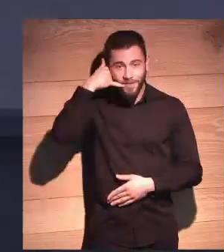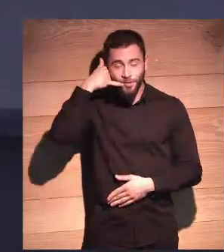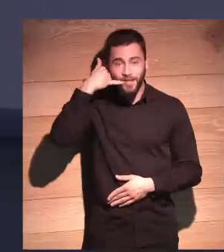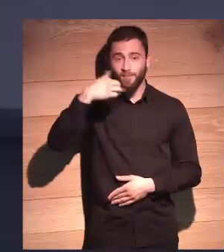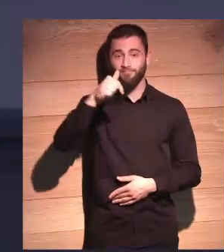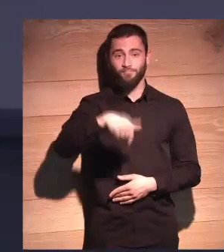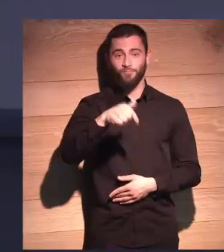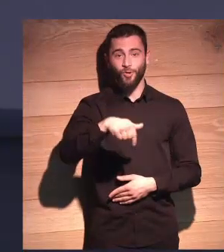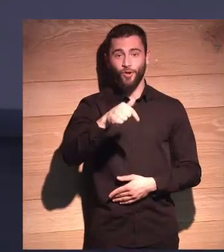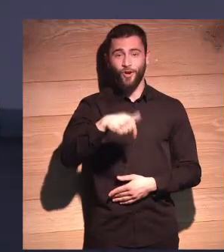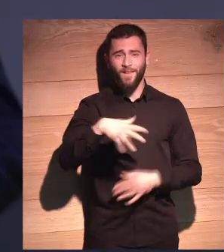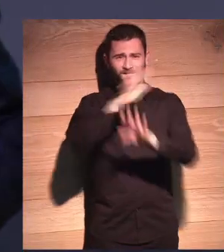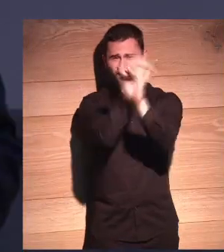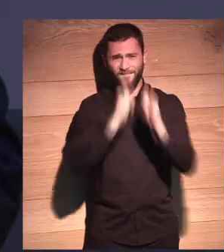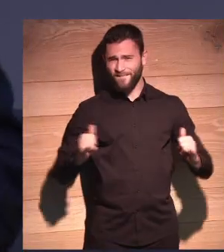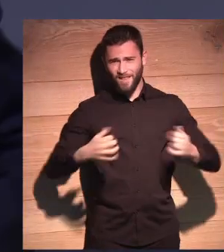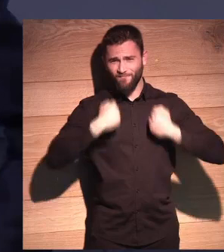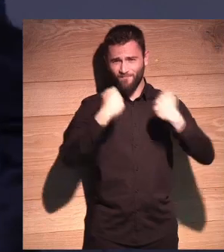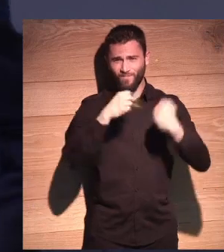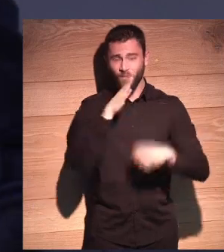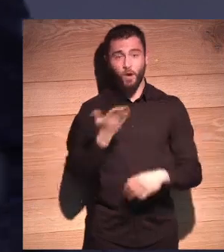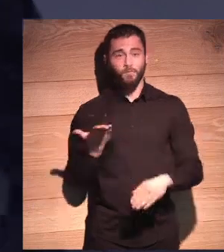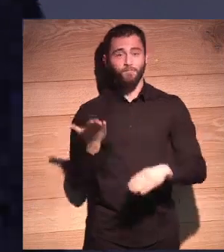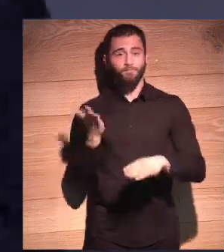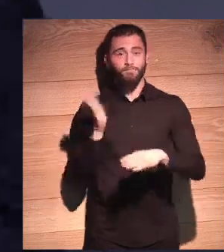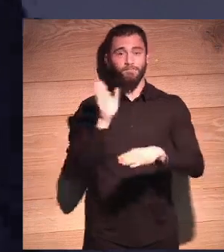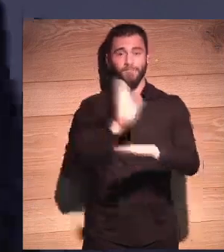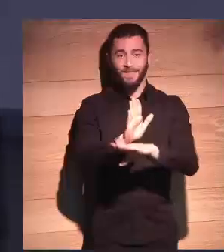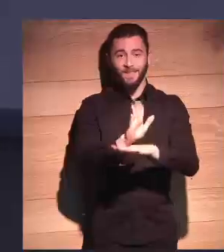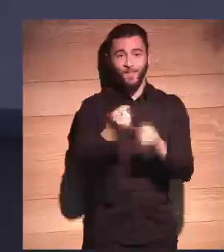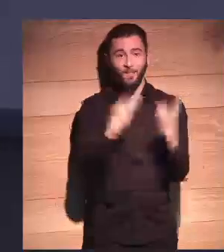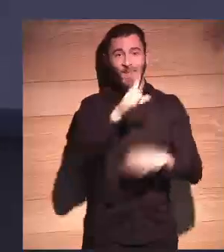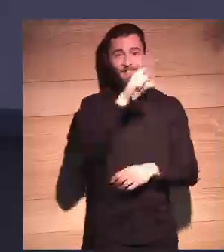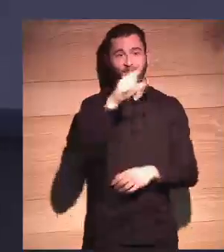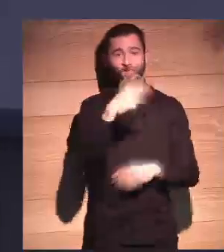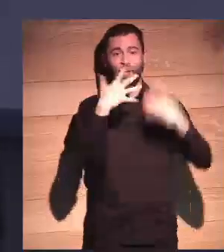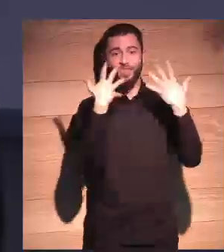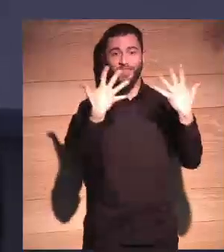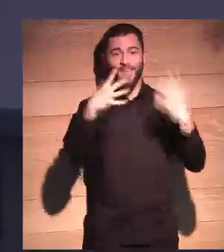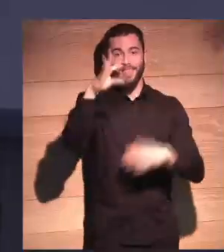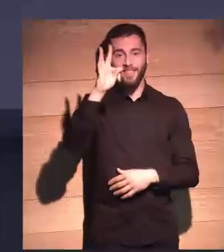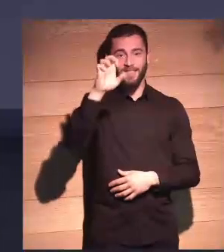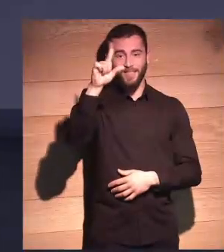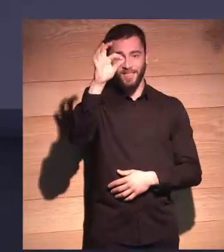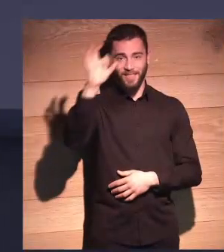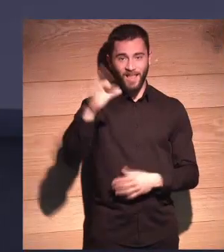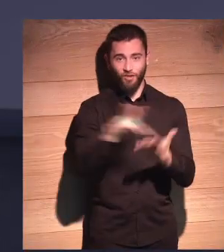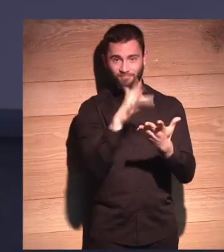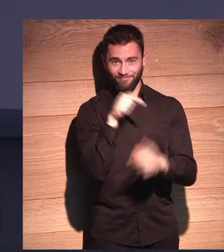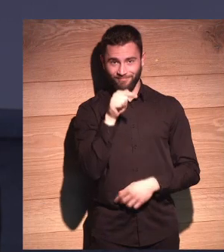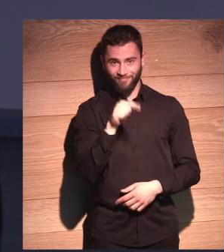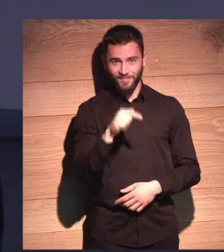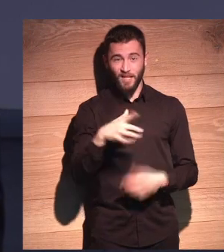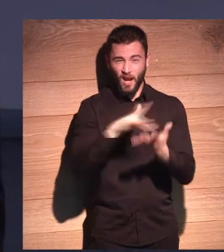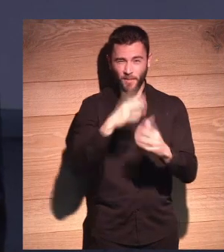Telefónica. Hoy estamos tremendamente felices de poder presentar el número 110 de Telos, una revista con